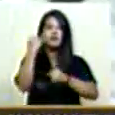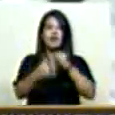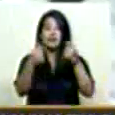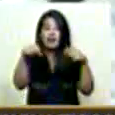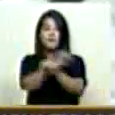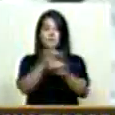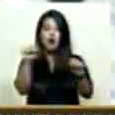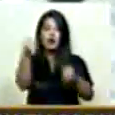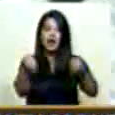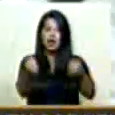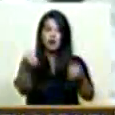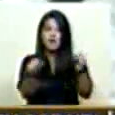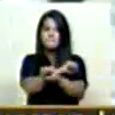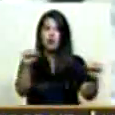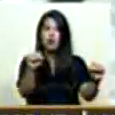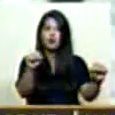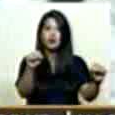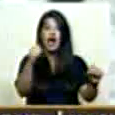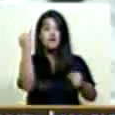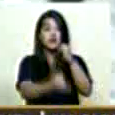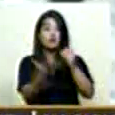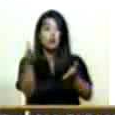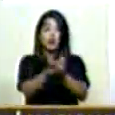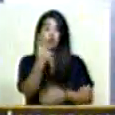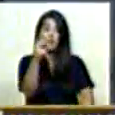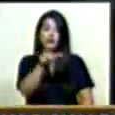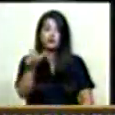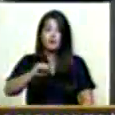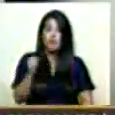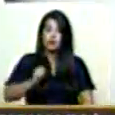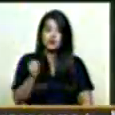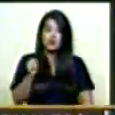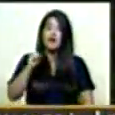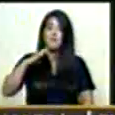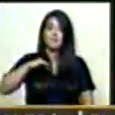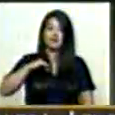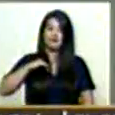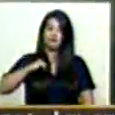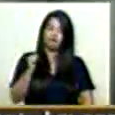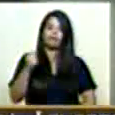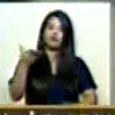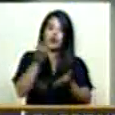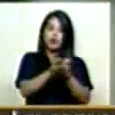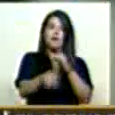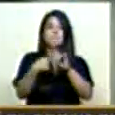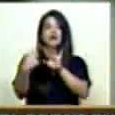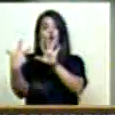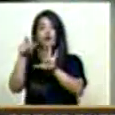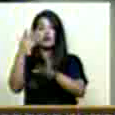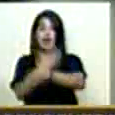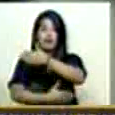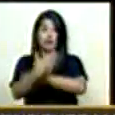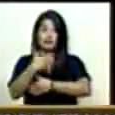de explosivos con un lamentable saldo de dos funcionarios de la ap-9 fallecidos y ocho gravemente